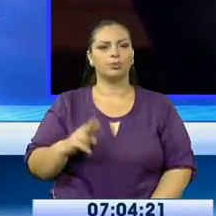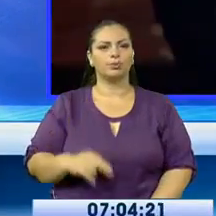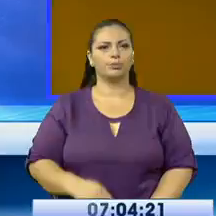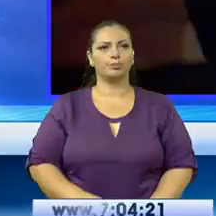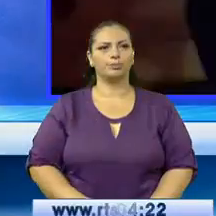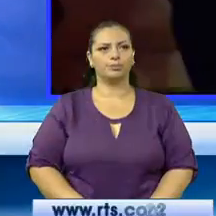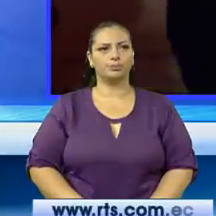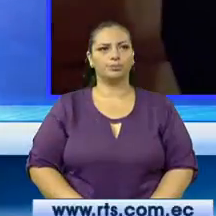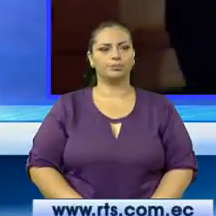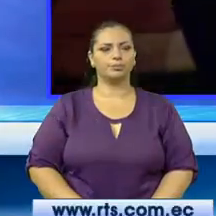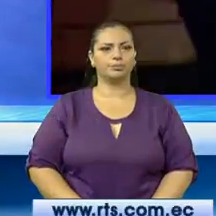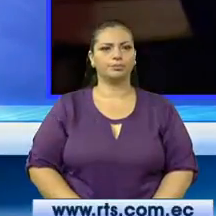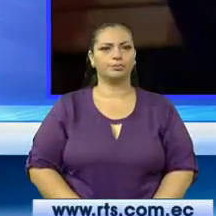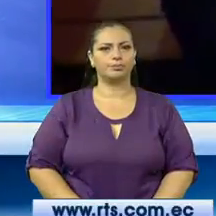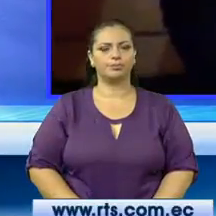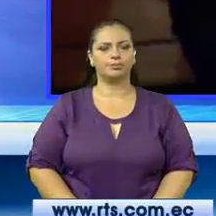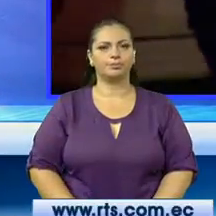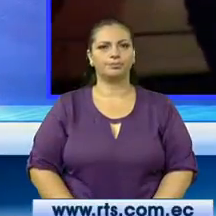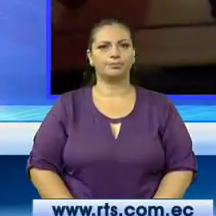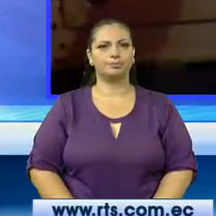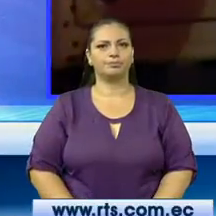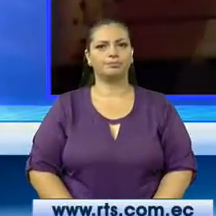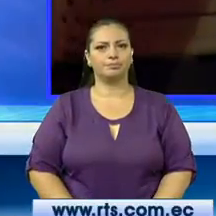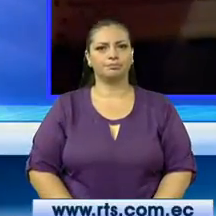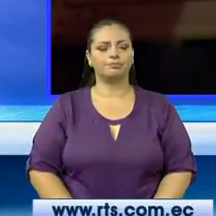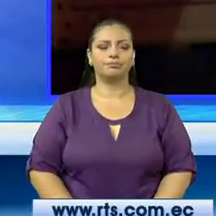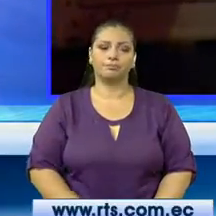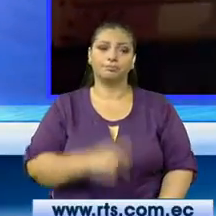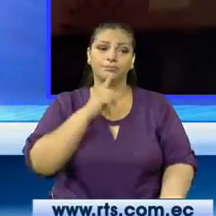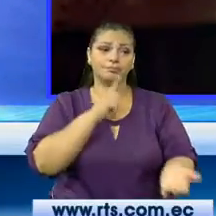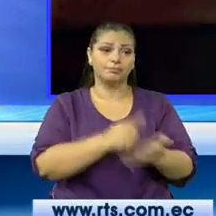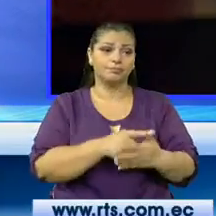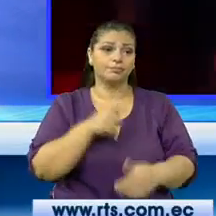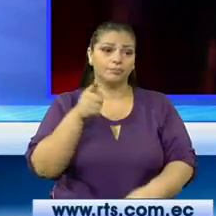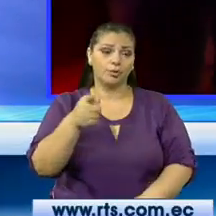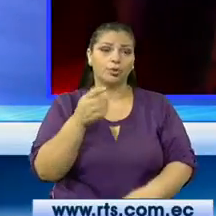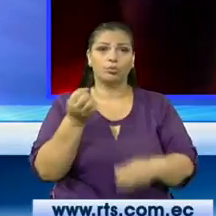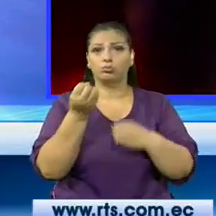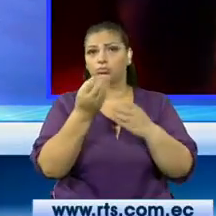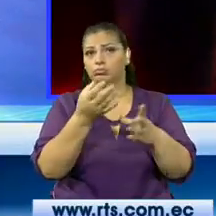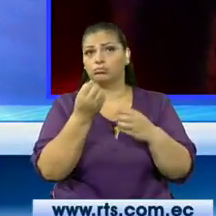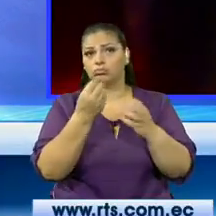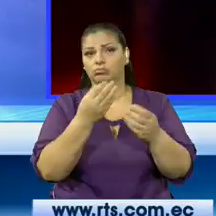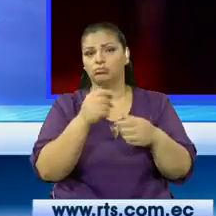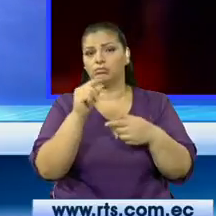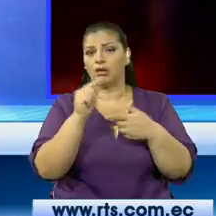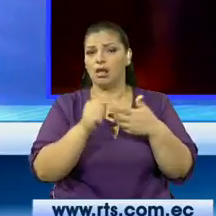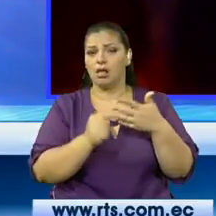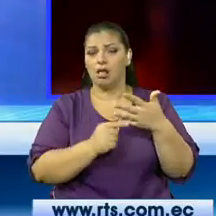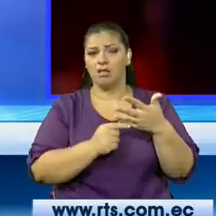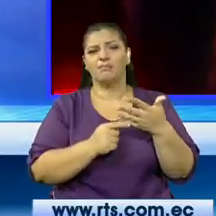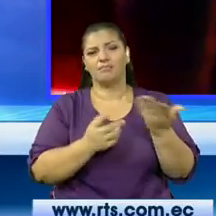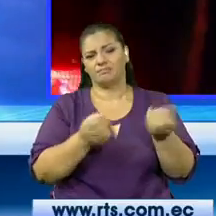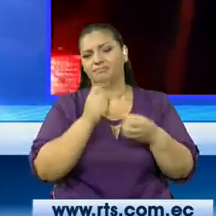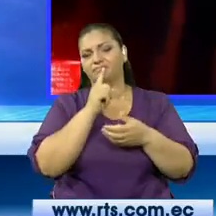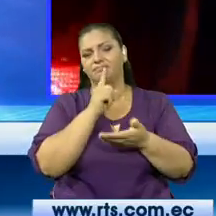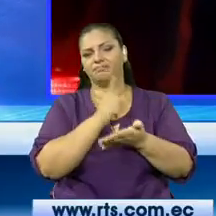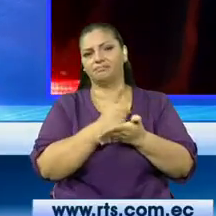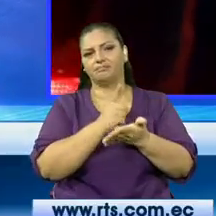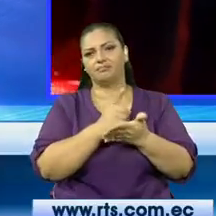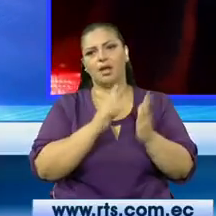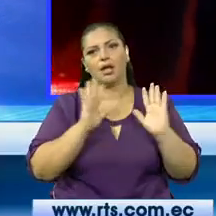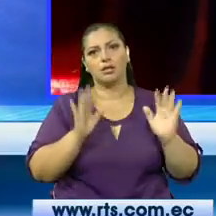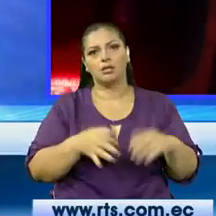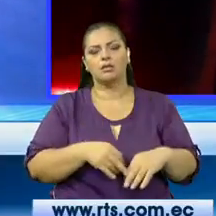Lastimosamente los hechos que usted acaba de mencionar tienen varias presunciones. Todavía